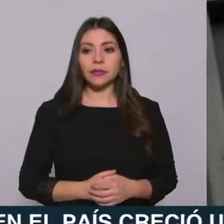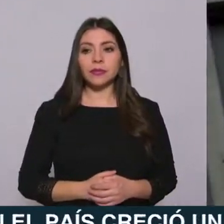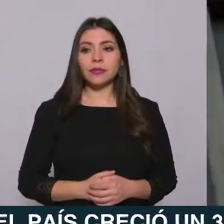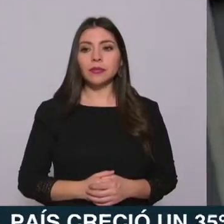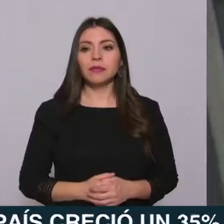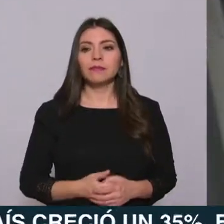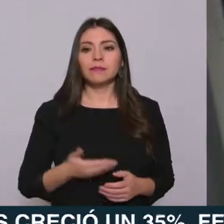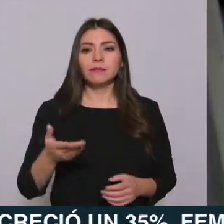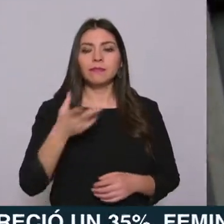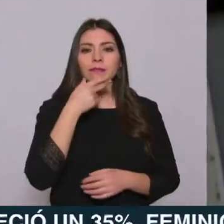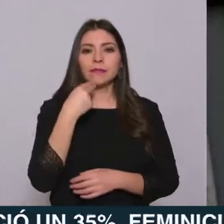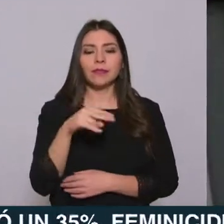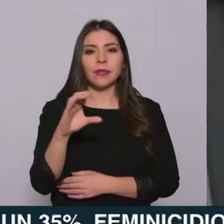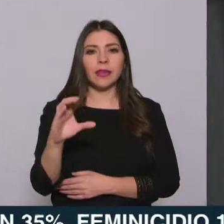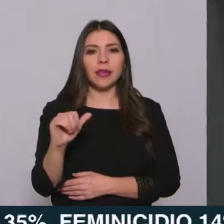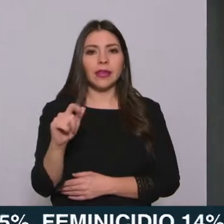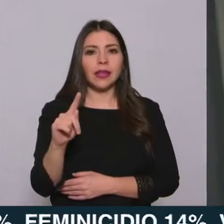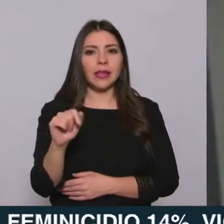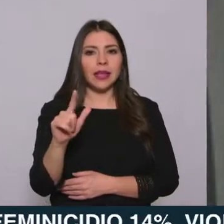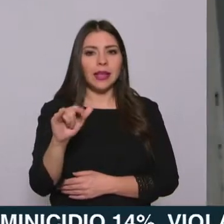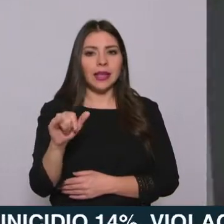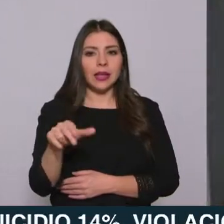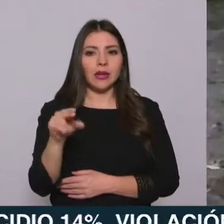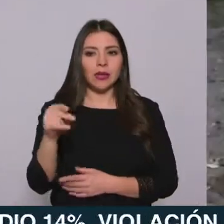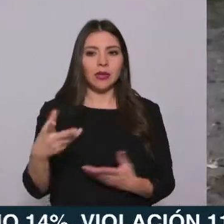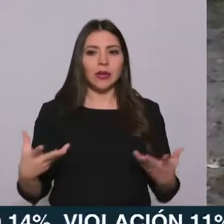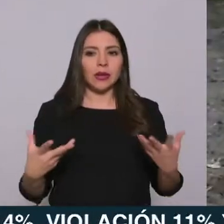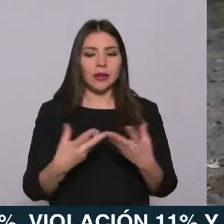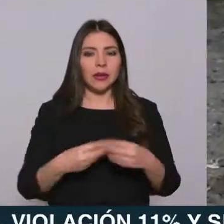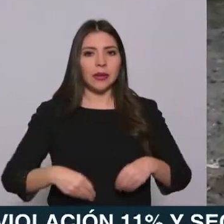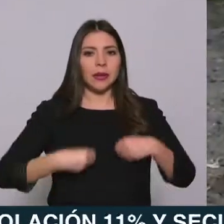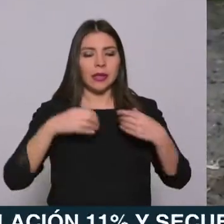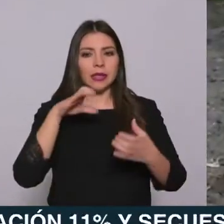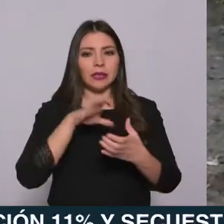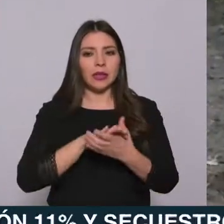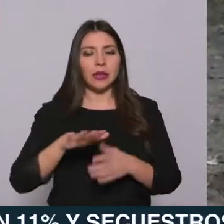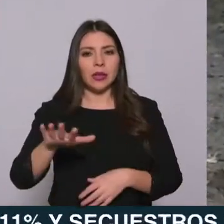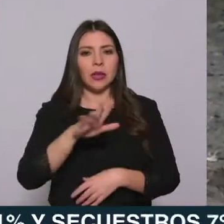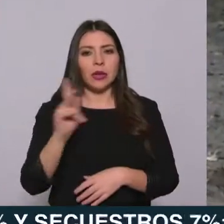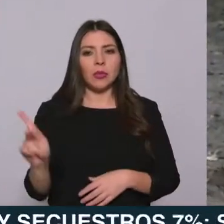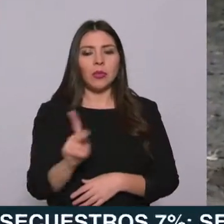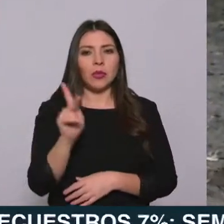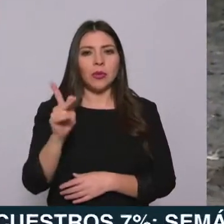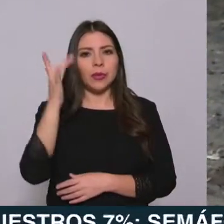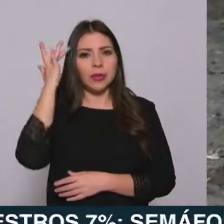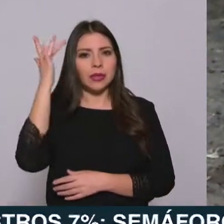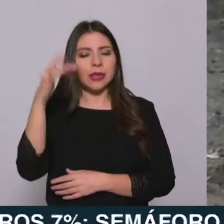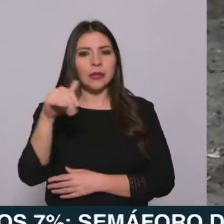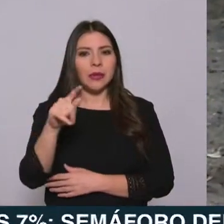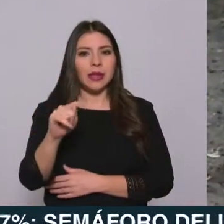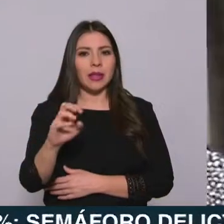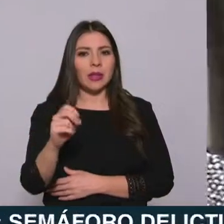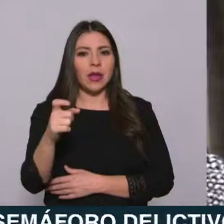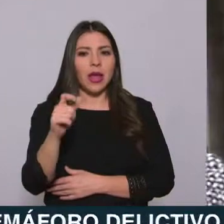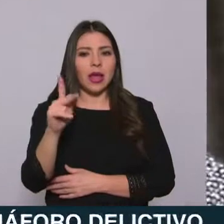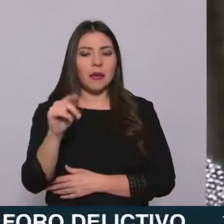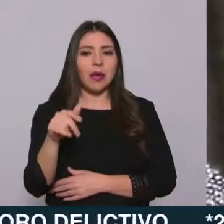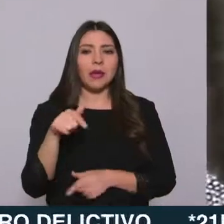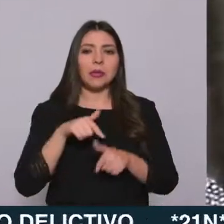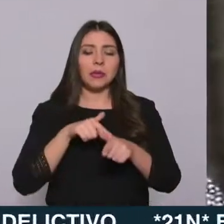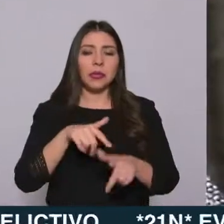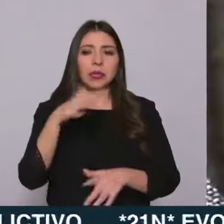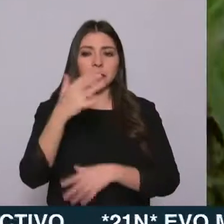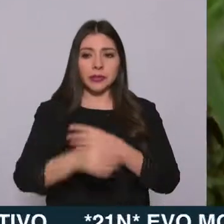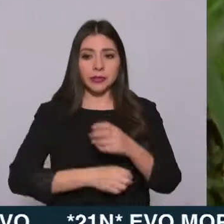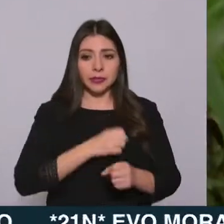Don Catalino Martínez vive con su esposa en el pueblo de San Mateo Jalpa, a 2 kilómetros de Topilejo, desde hace 15 años. A sus